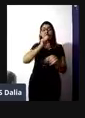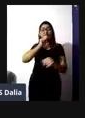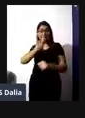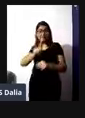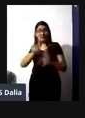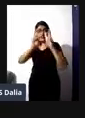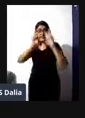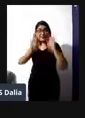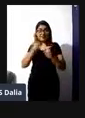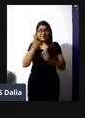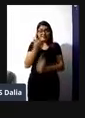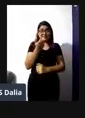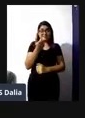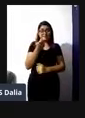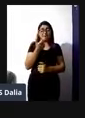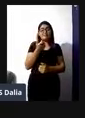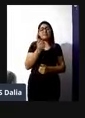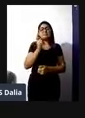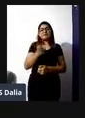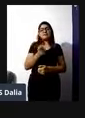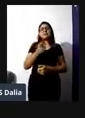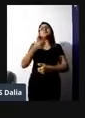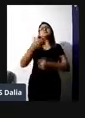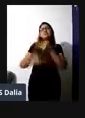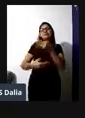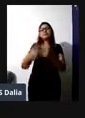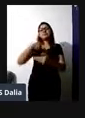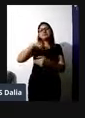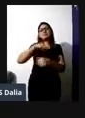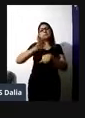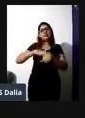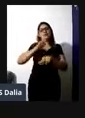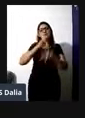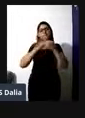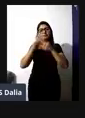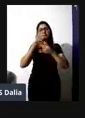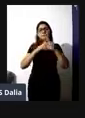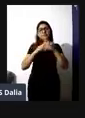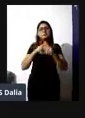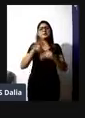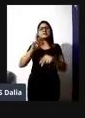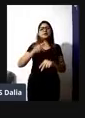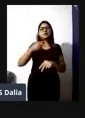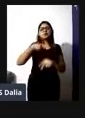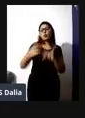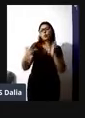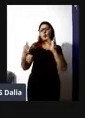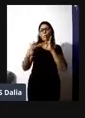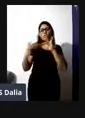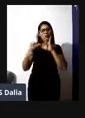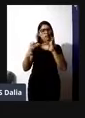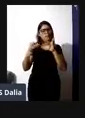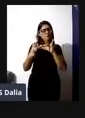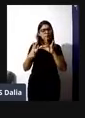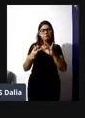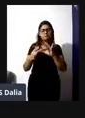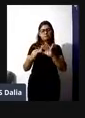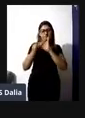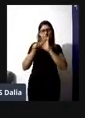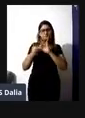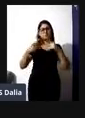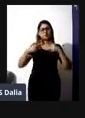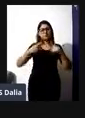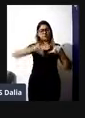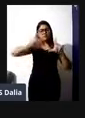incertidumbre. Y lo cierto es que hemos estado en contacto muy cercano con personas con discapacidad de toda la República y el